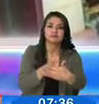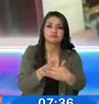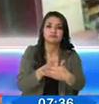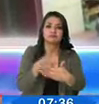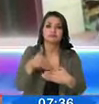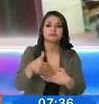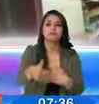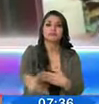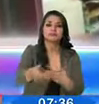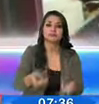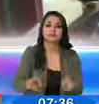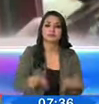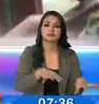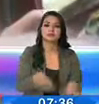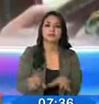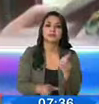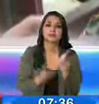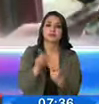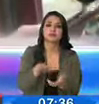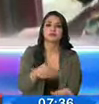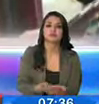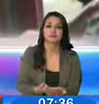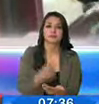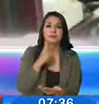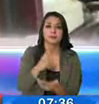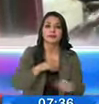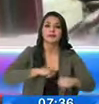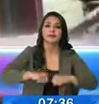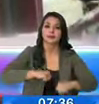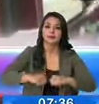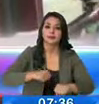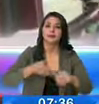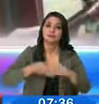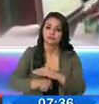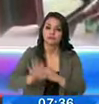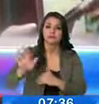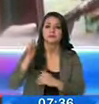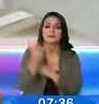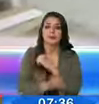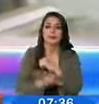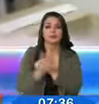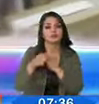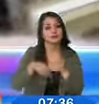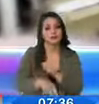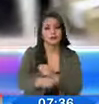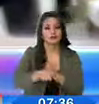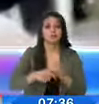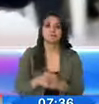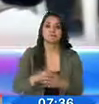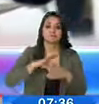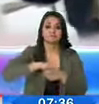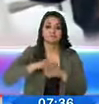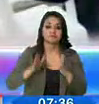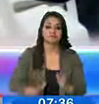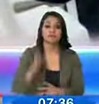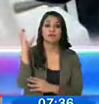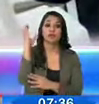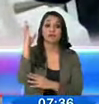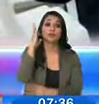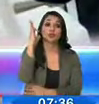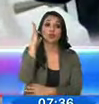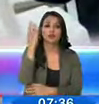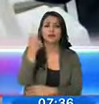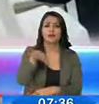establecer las coordinaciones con las personas que están llegando para hacer toda la tramitología para ingresar al país y salir del país. En el consulado de Colombia en Tulcán están